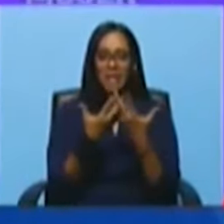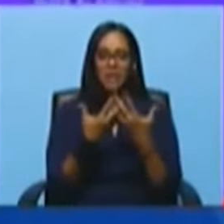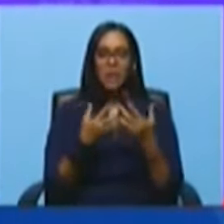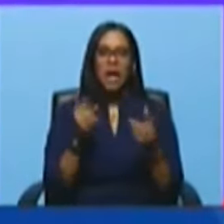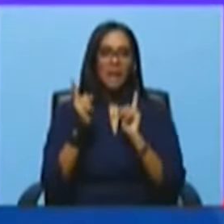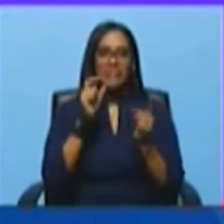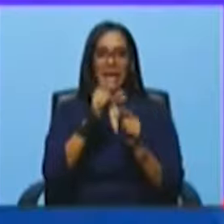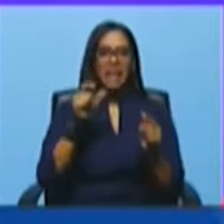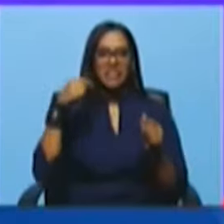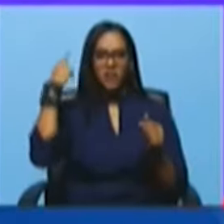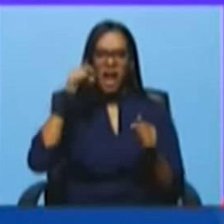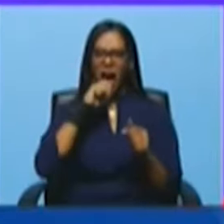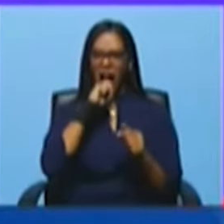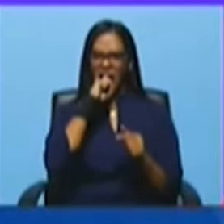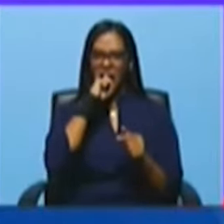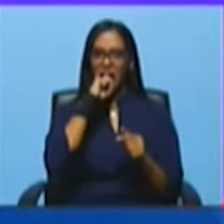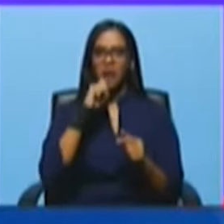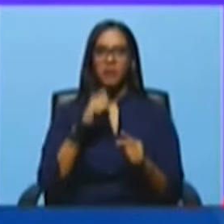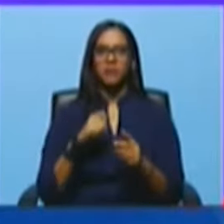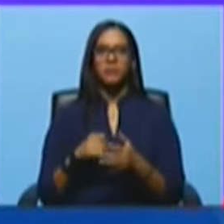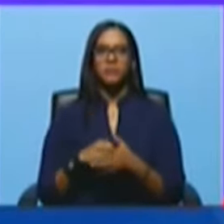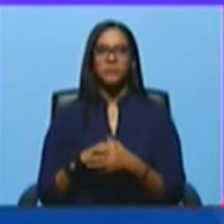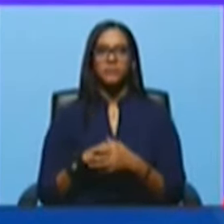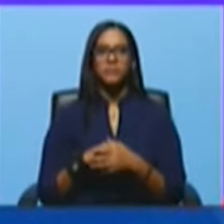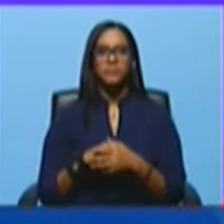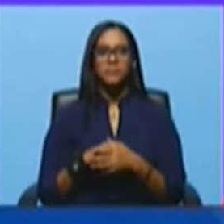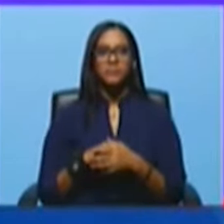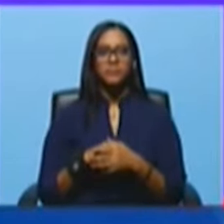vuelve loca por celos.